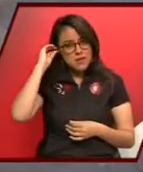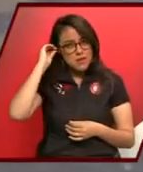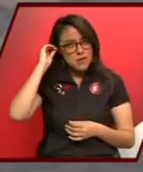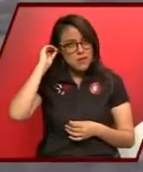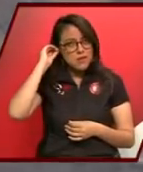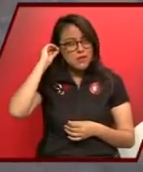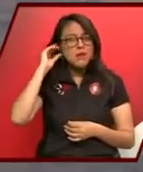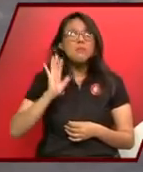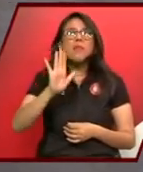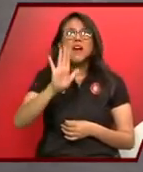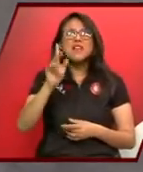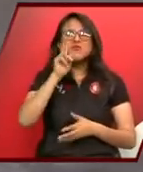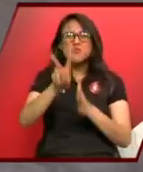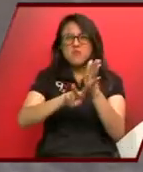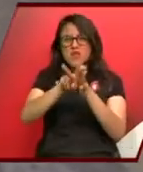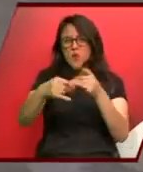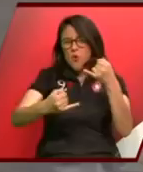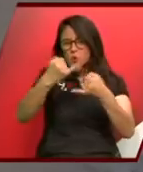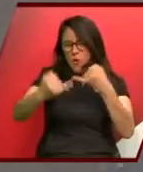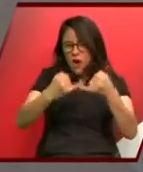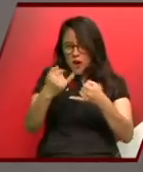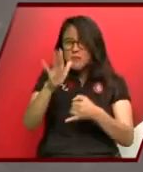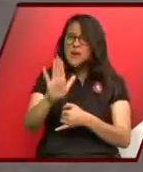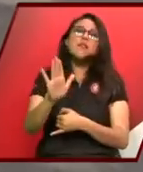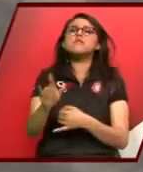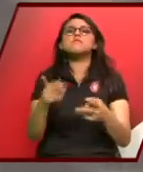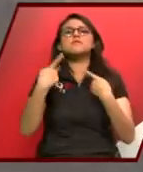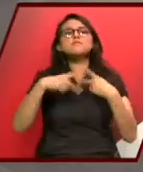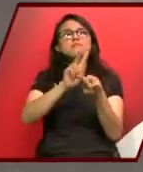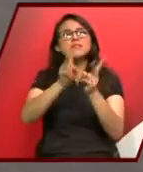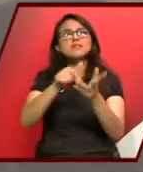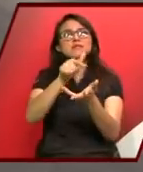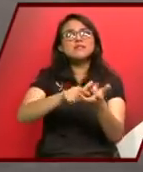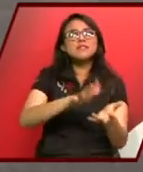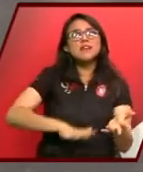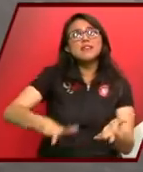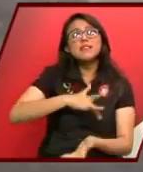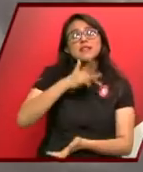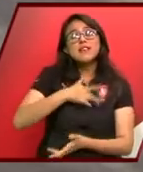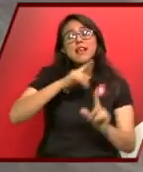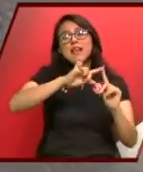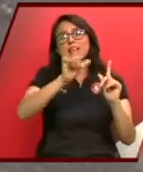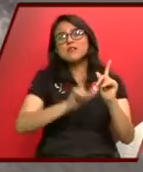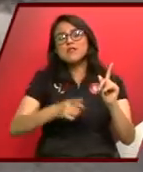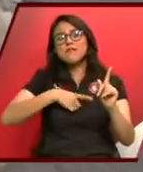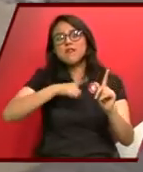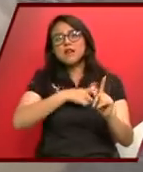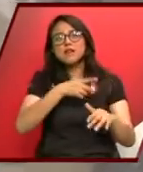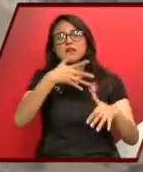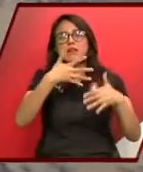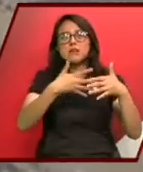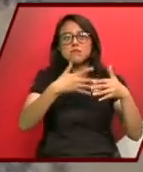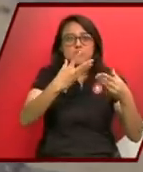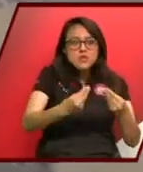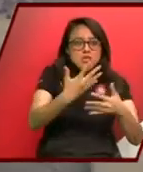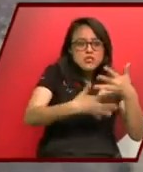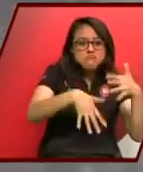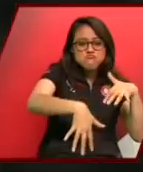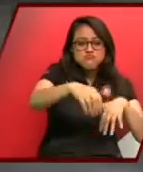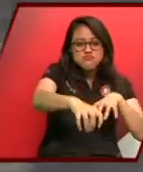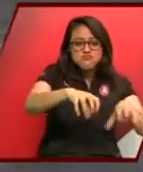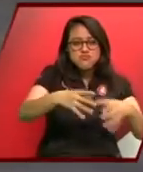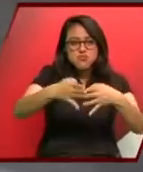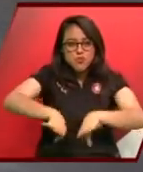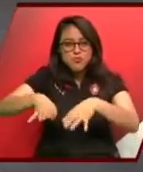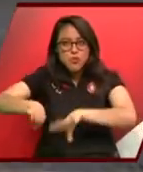Como si estuvieran en un videojuego, así es como los vecinos de la colonia Sentimientos de la Nación tienen que librar la quincena de baches que hay en una